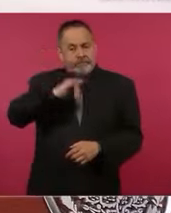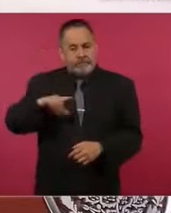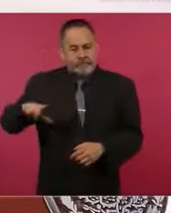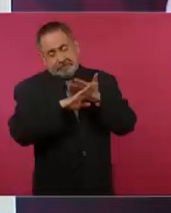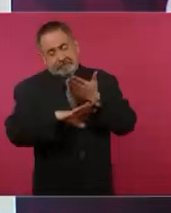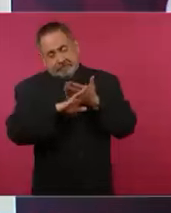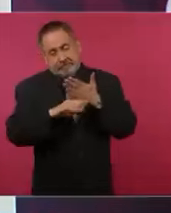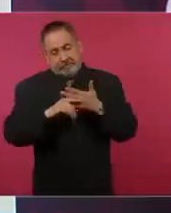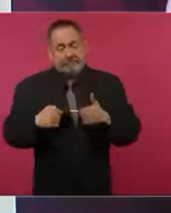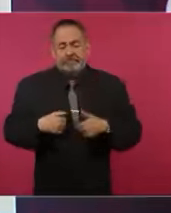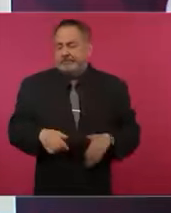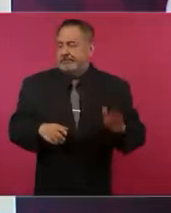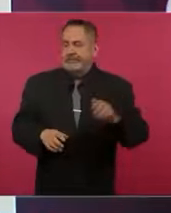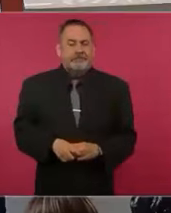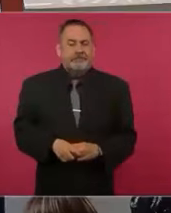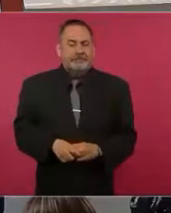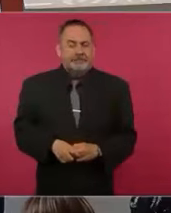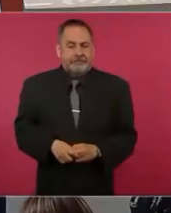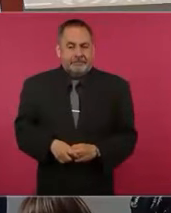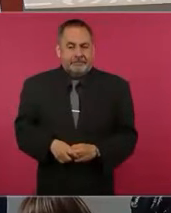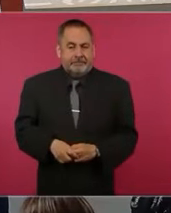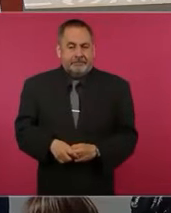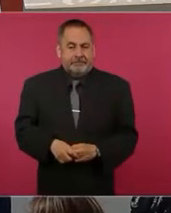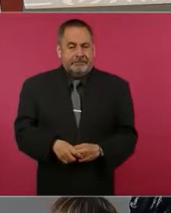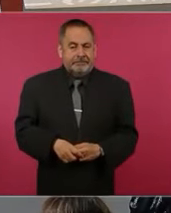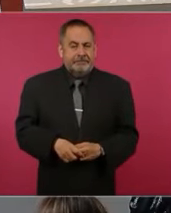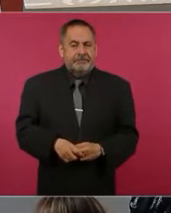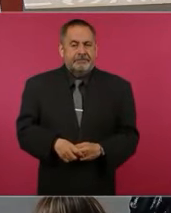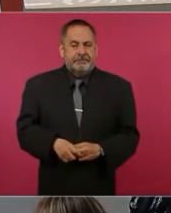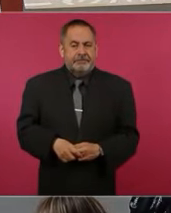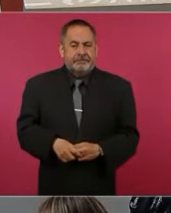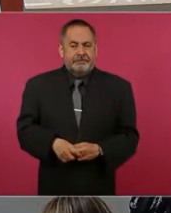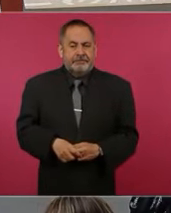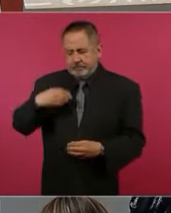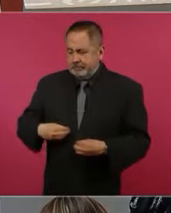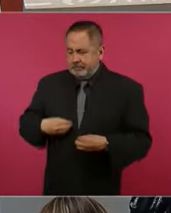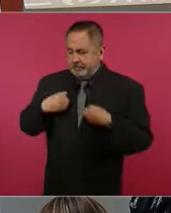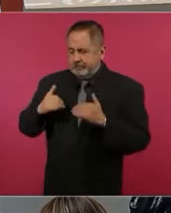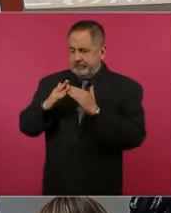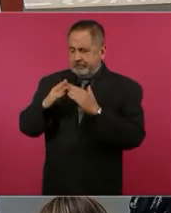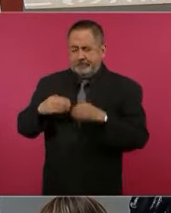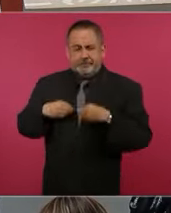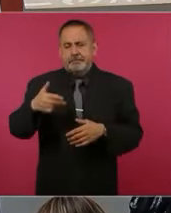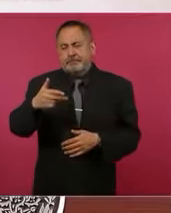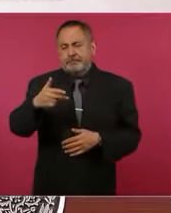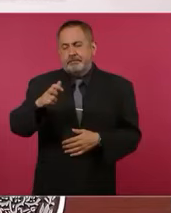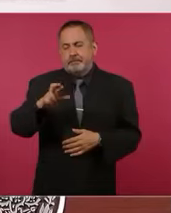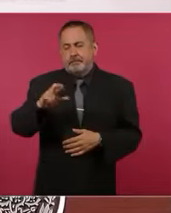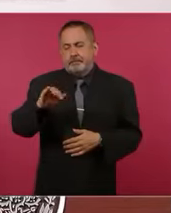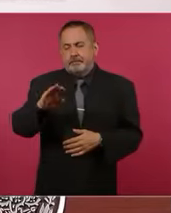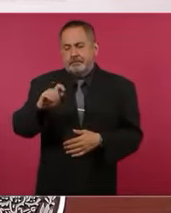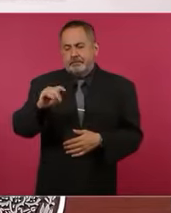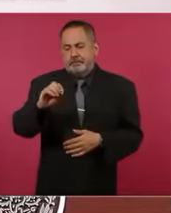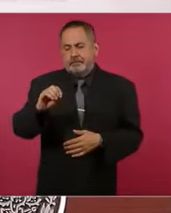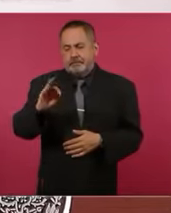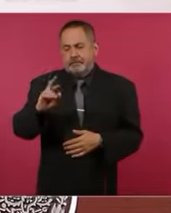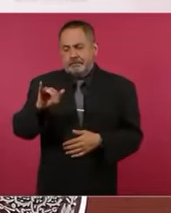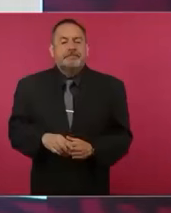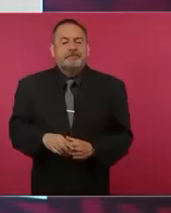campañas, vivía yo en, se llama Heriberto Frías, revolucionario,